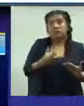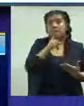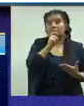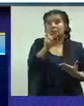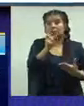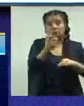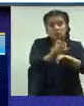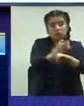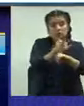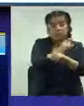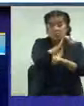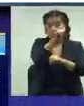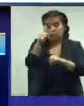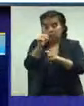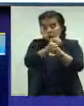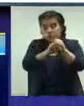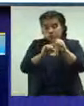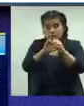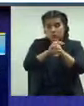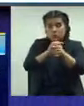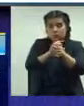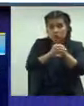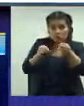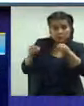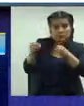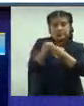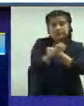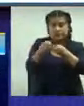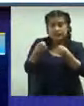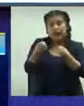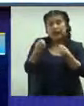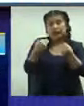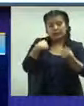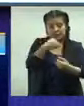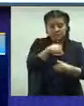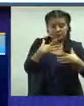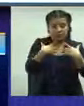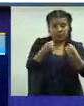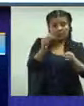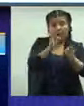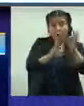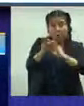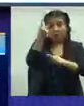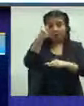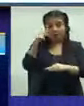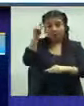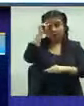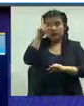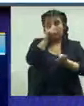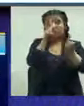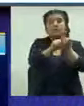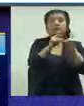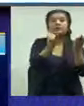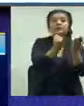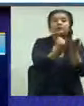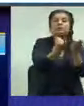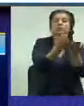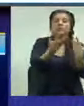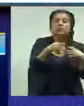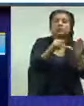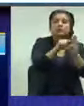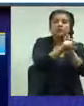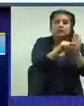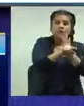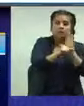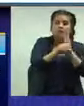otro lado, en otra parte del ministerio o en otra parte del gobierno, ¿sí? Con una sustitución de fuentes, porque el gobierno cuenta con